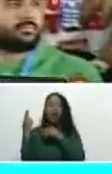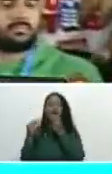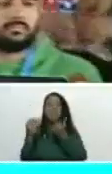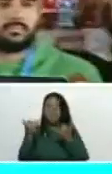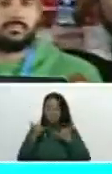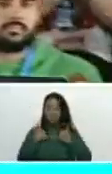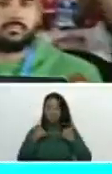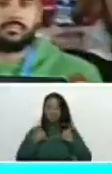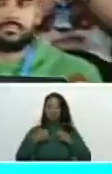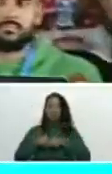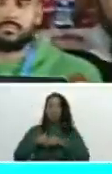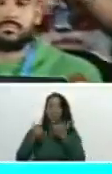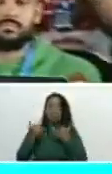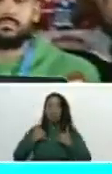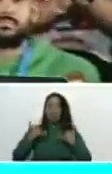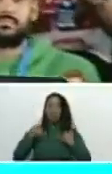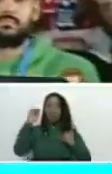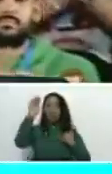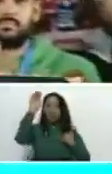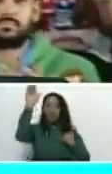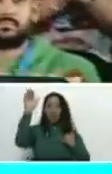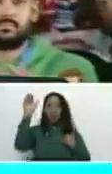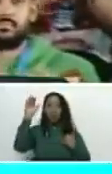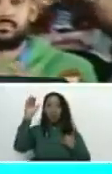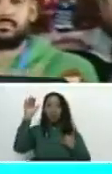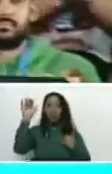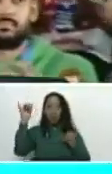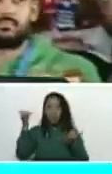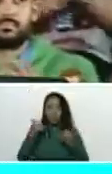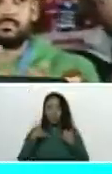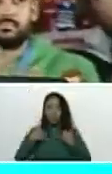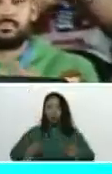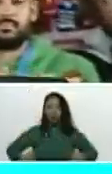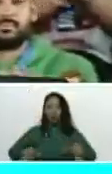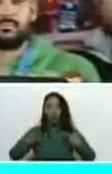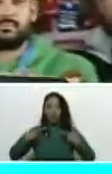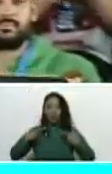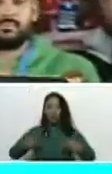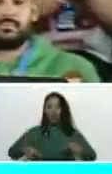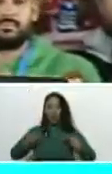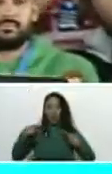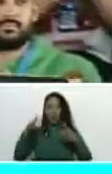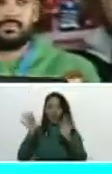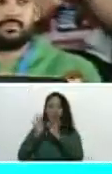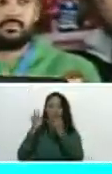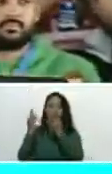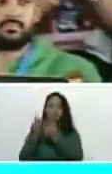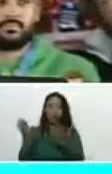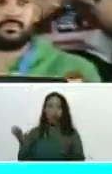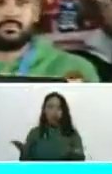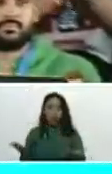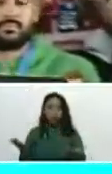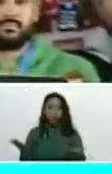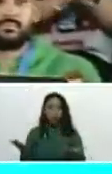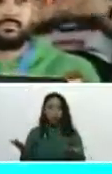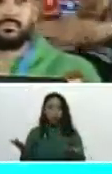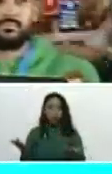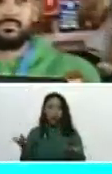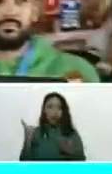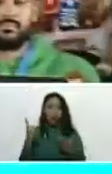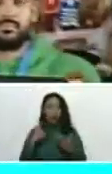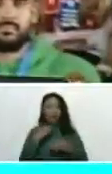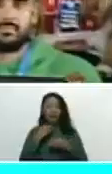propia vida. No se da cuenta que está acabando con su vida, con la vida de su familia. Está acabando con